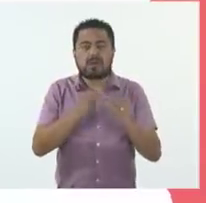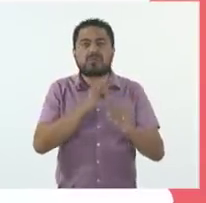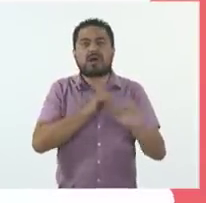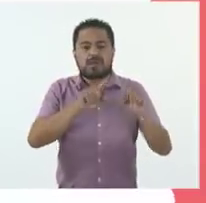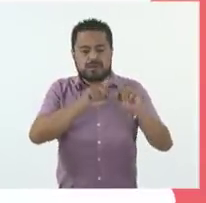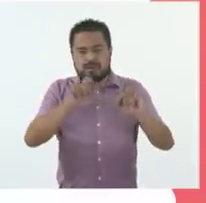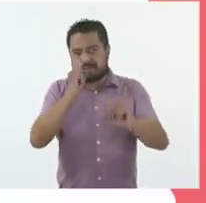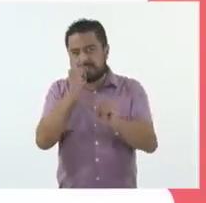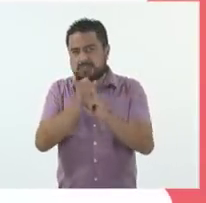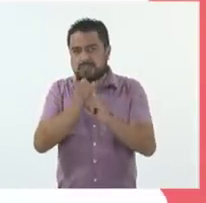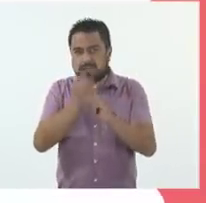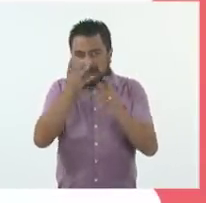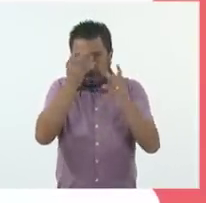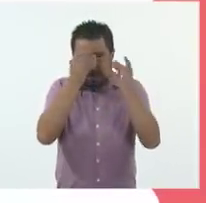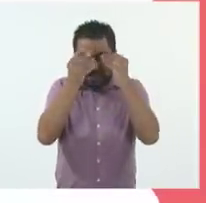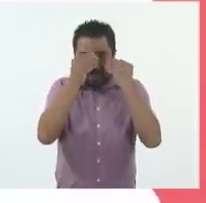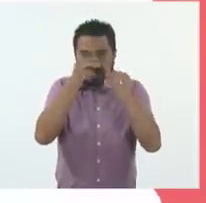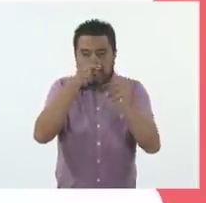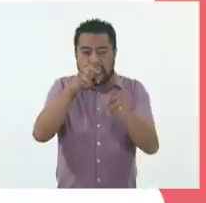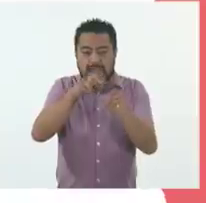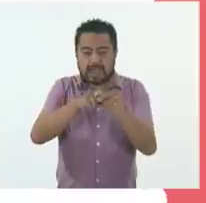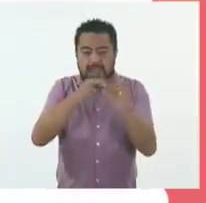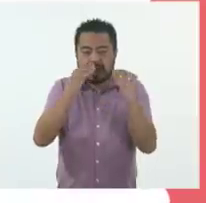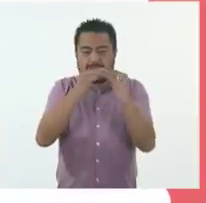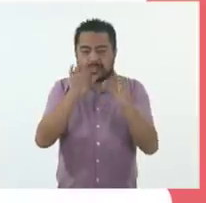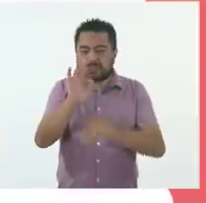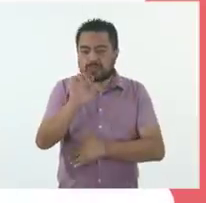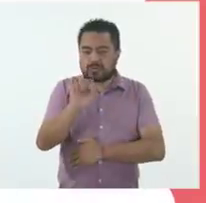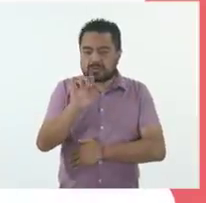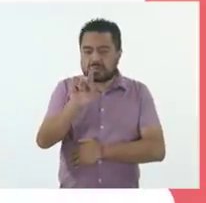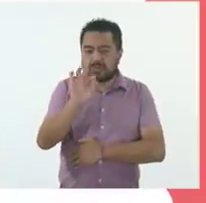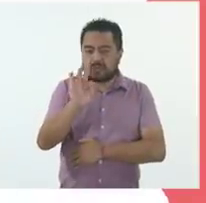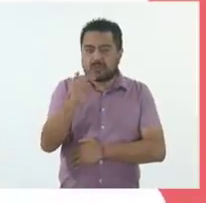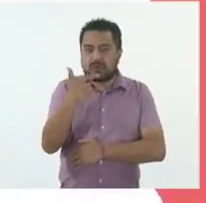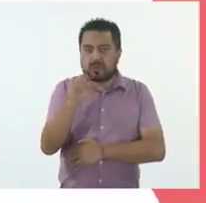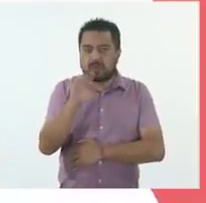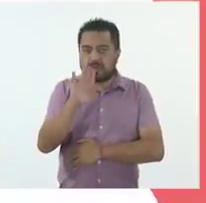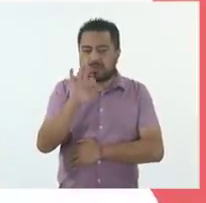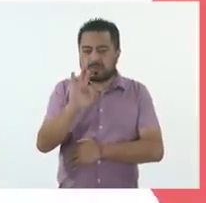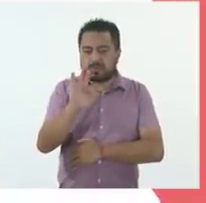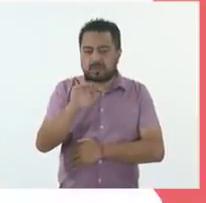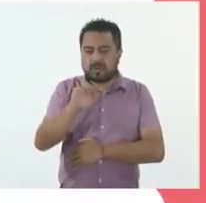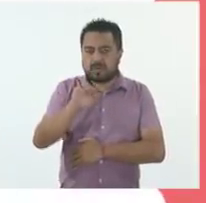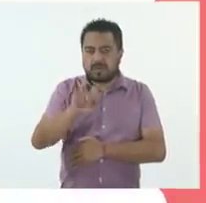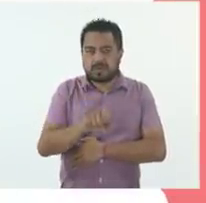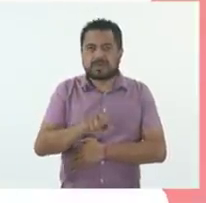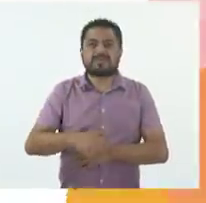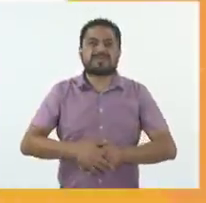encontrar en la siguiente liga: aprendeencasa.cep.gov.mx.